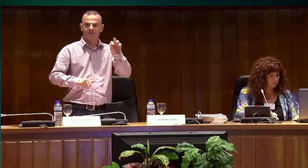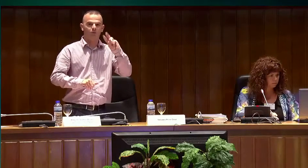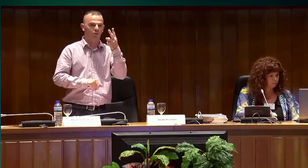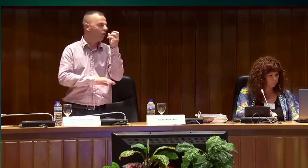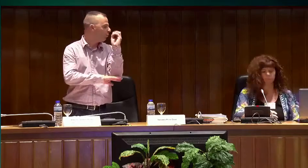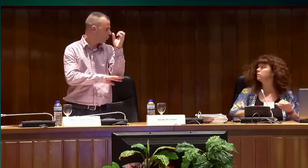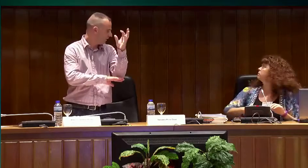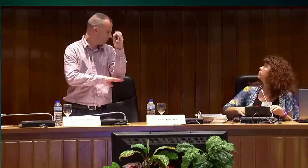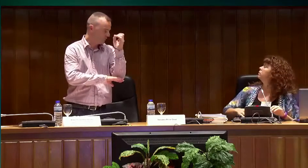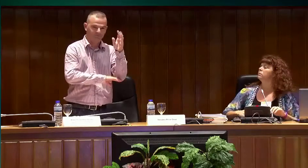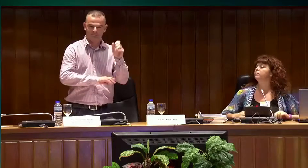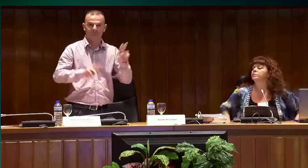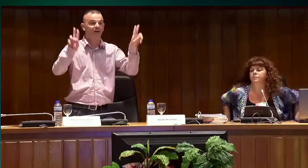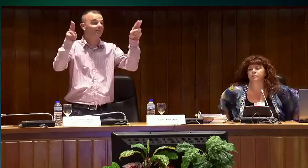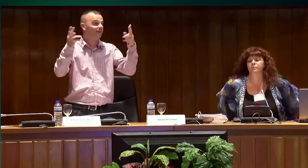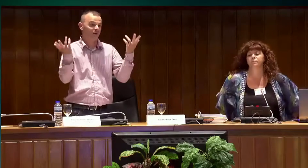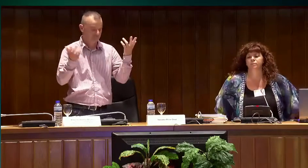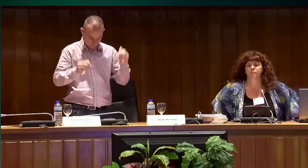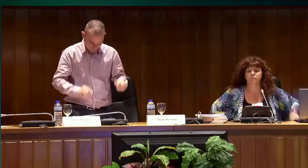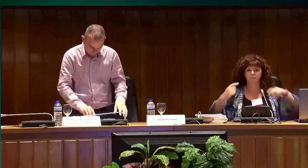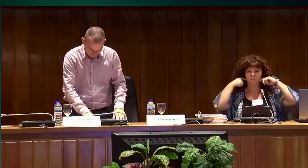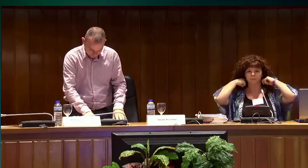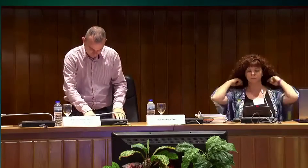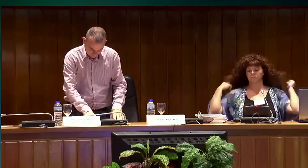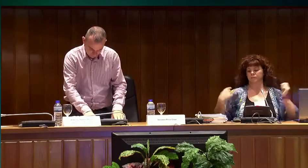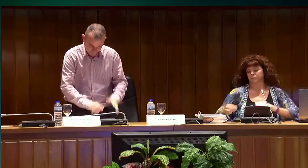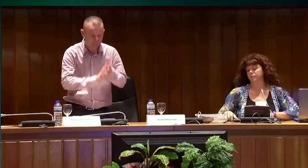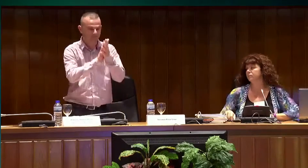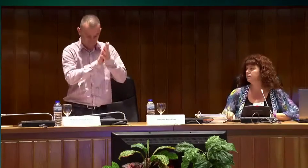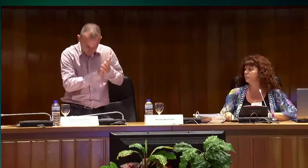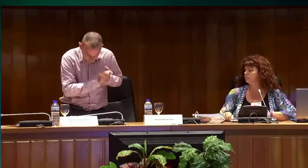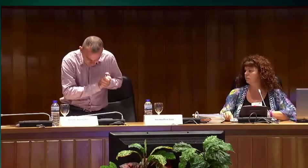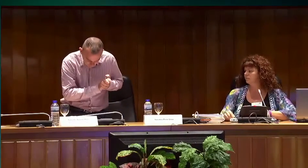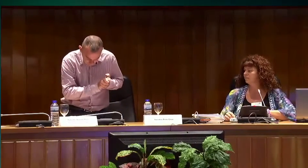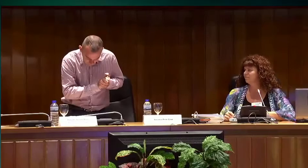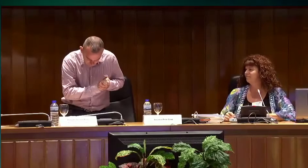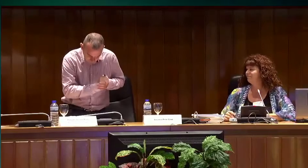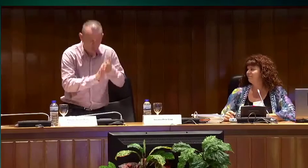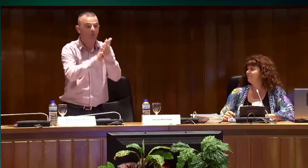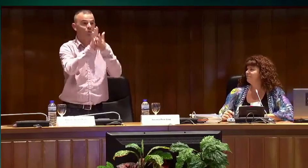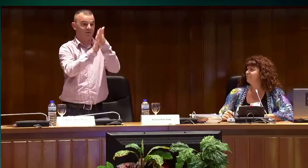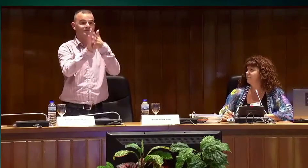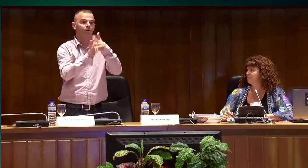Bien, damos paso a la segunda comunicación, que va a tratar